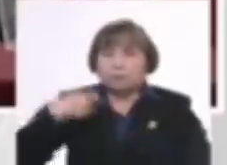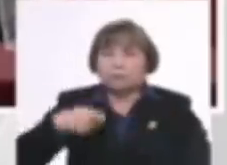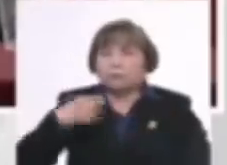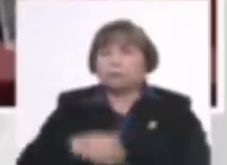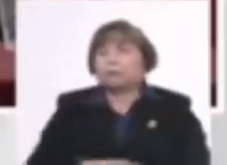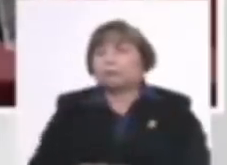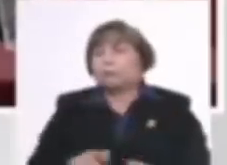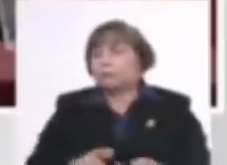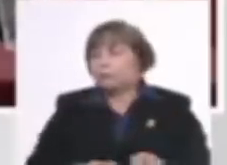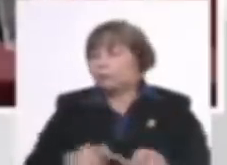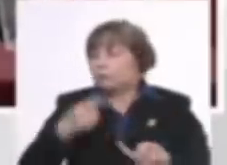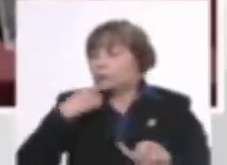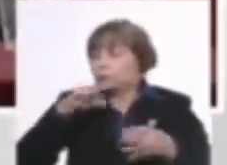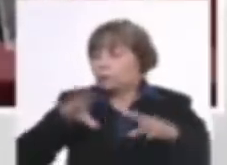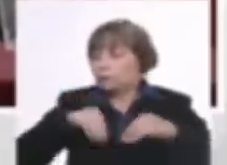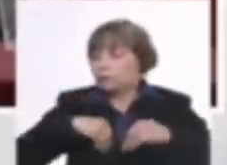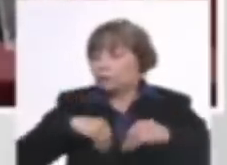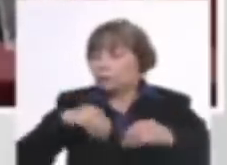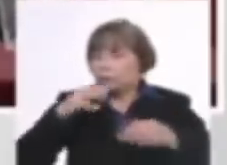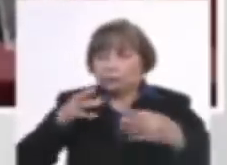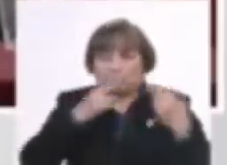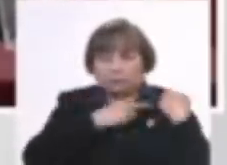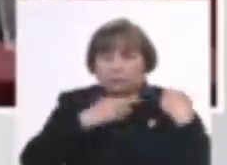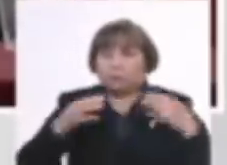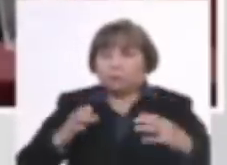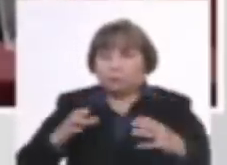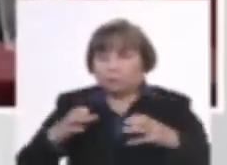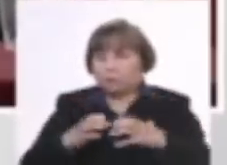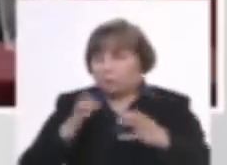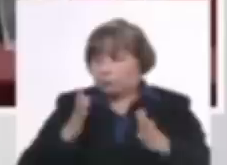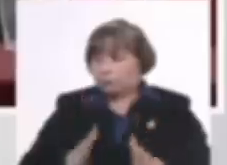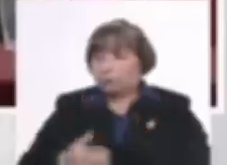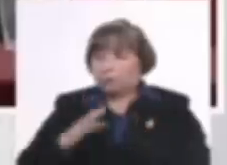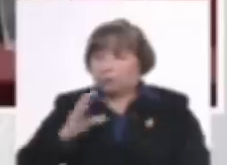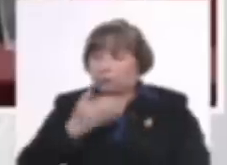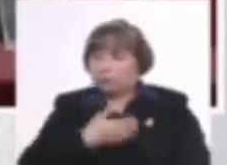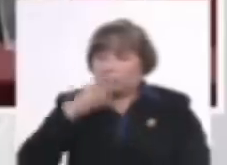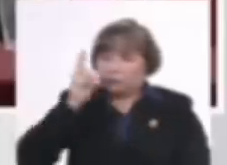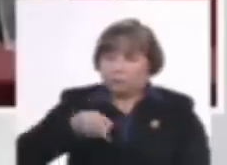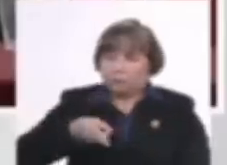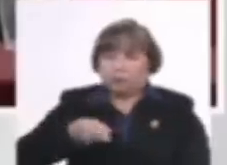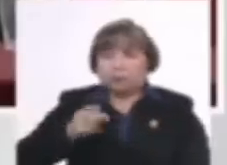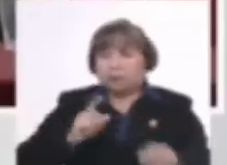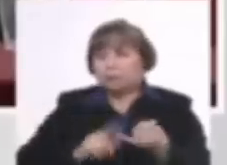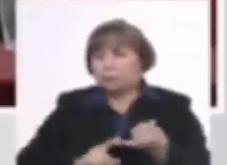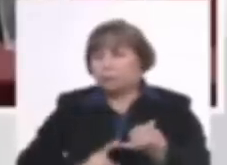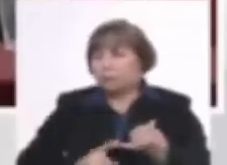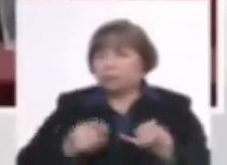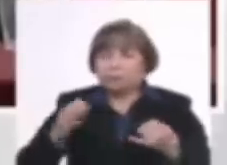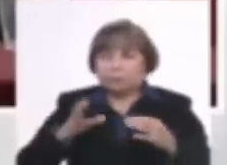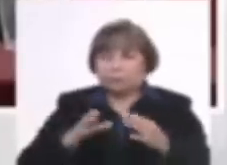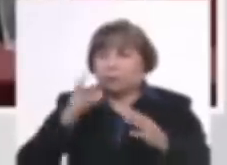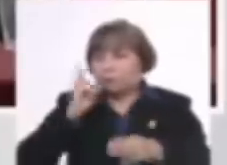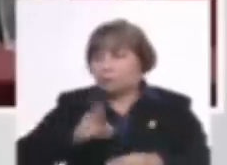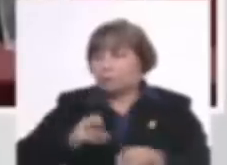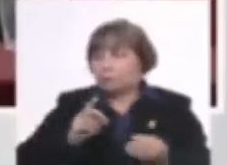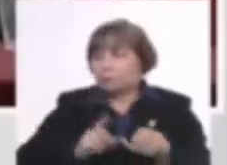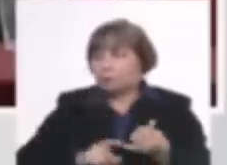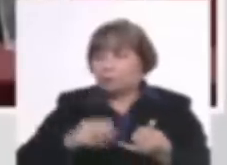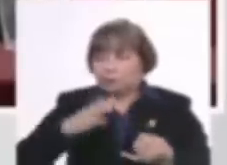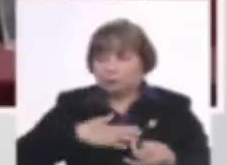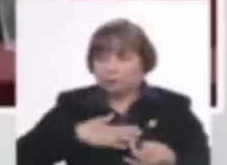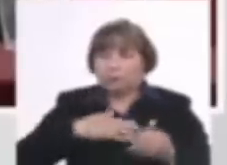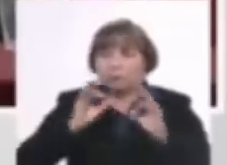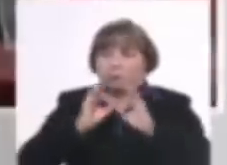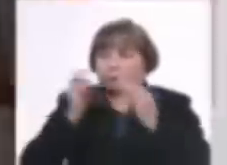pagarla, cuando acepto asumir el cargo de congresista, tengo prohibiciones, presidente. Dentro de esas prohibiciones es que